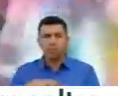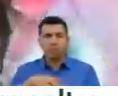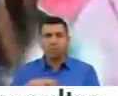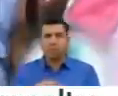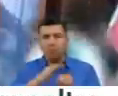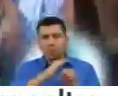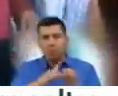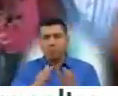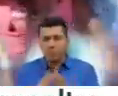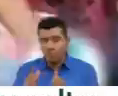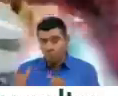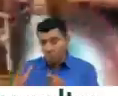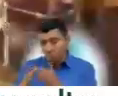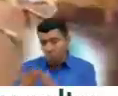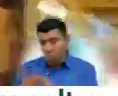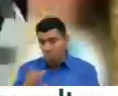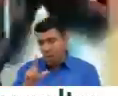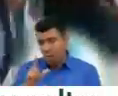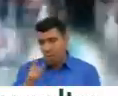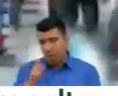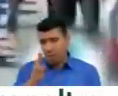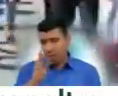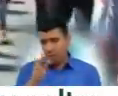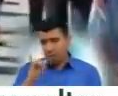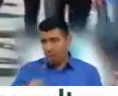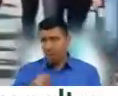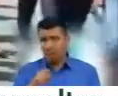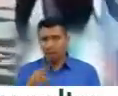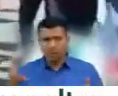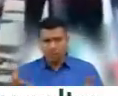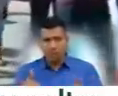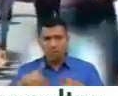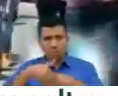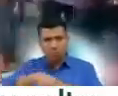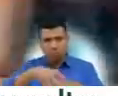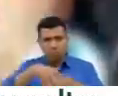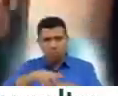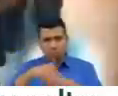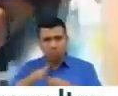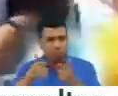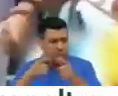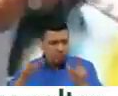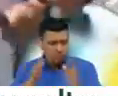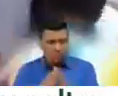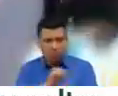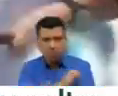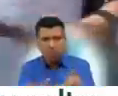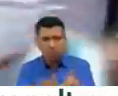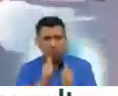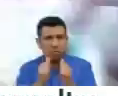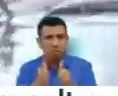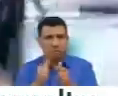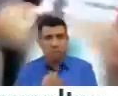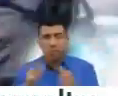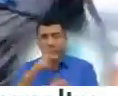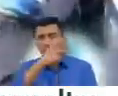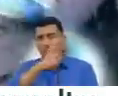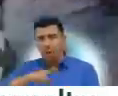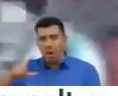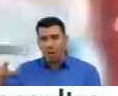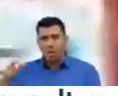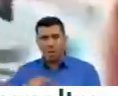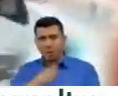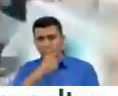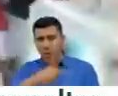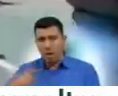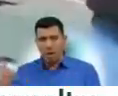Invitaciones a la comunidad LGBTI y a la opinión pública en general a salir a marchar con plena libertad y autonomía bajo el siguiente lema: porque es tiempo